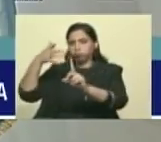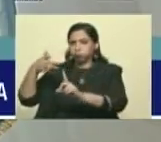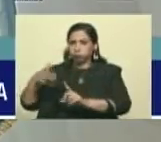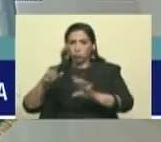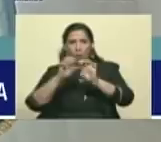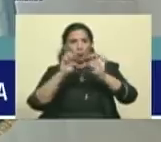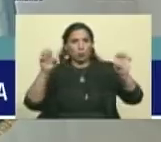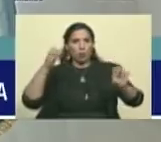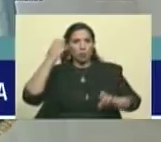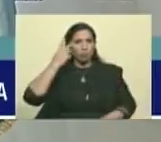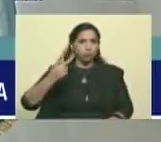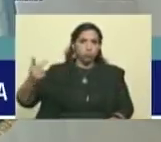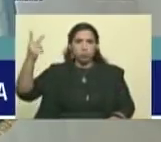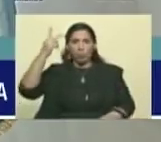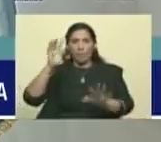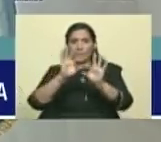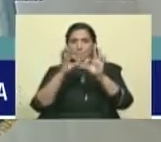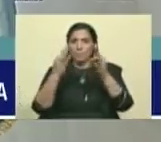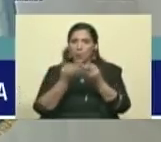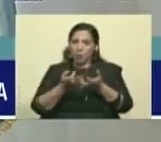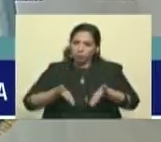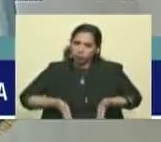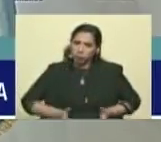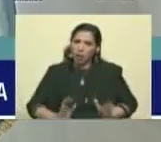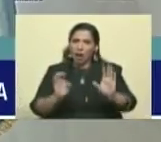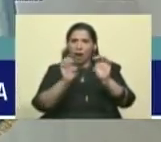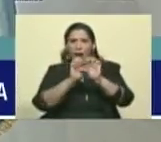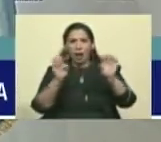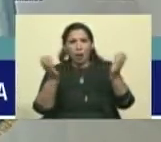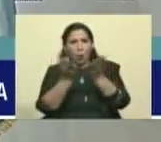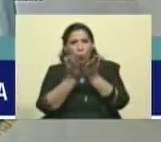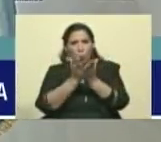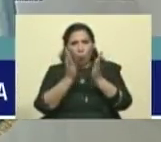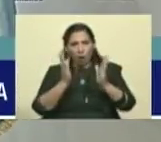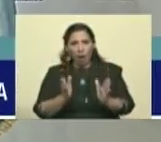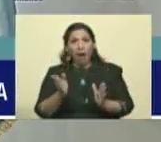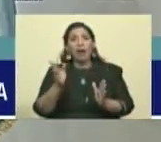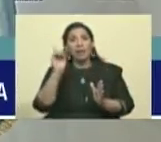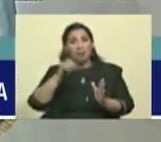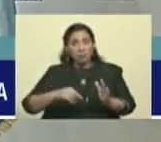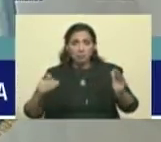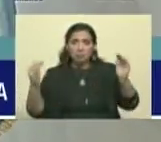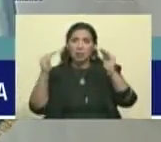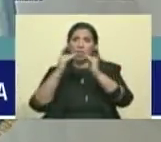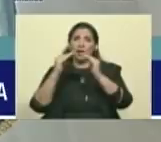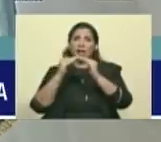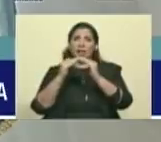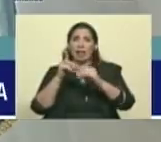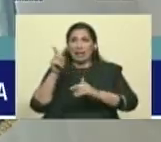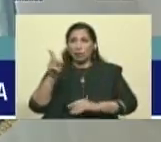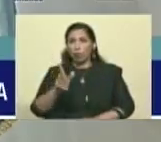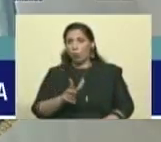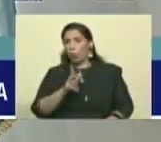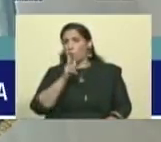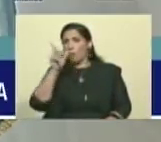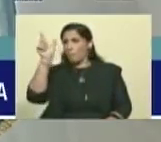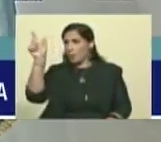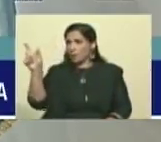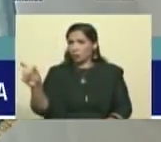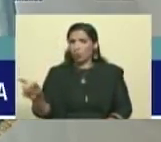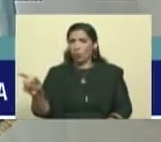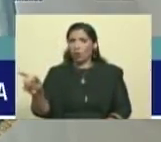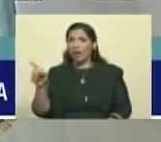pedagogía familiar que nace desde la escuela, desde el hogar. Porque este tipo de monstruos, repito, no solo merece todo el peso de la